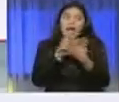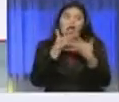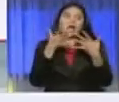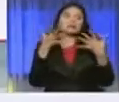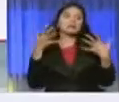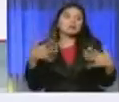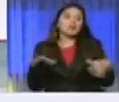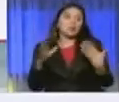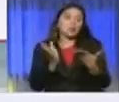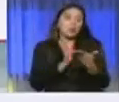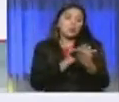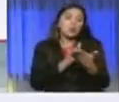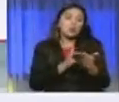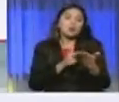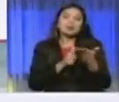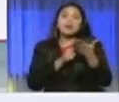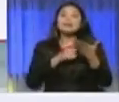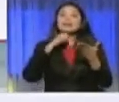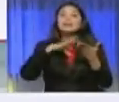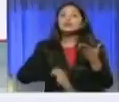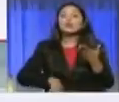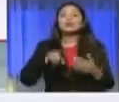grande, de la historia de China.